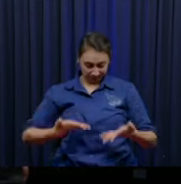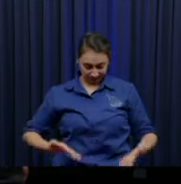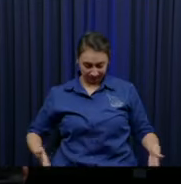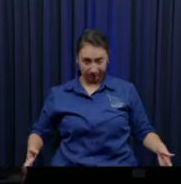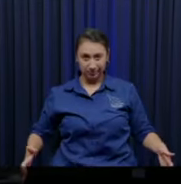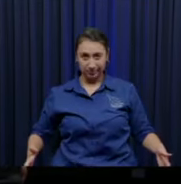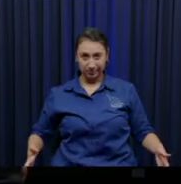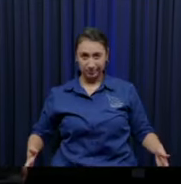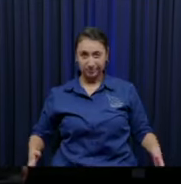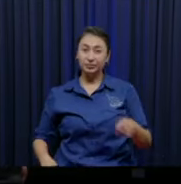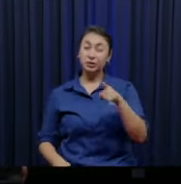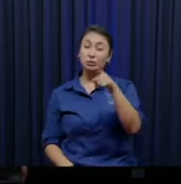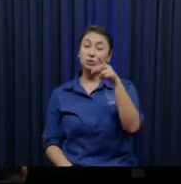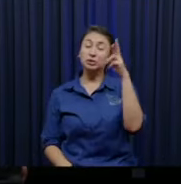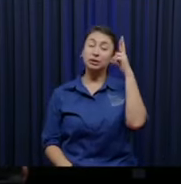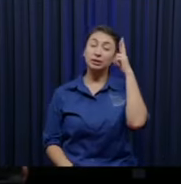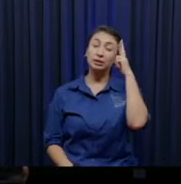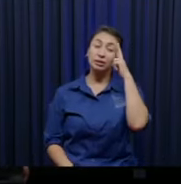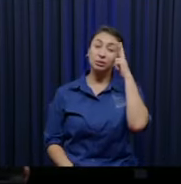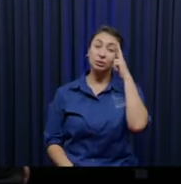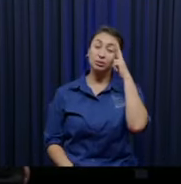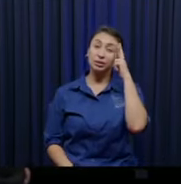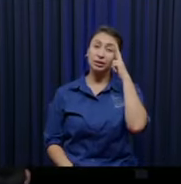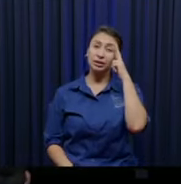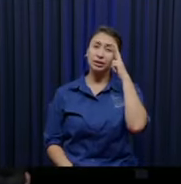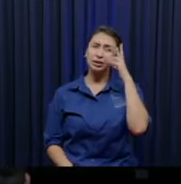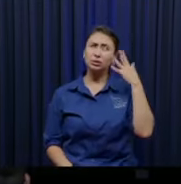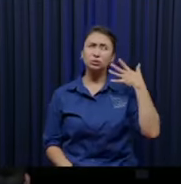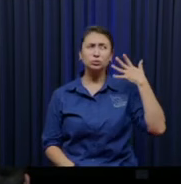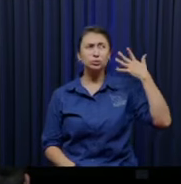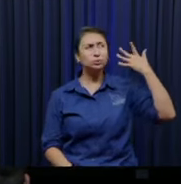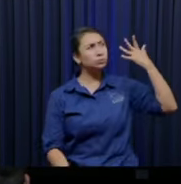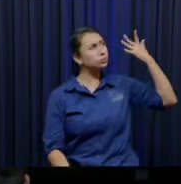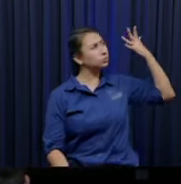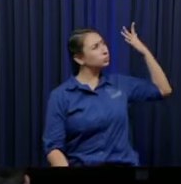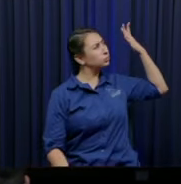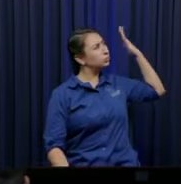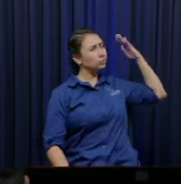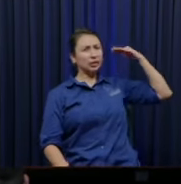¿Usted no se recuerda de lo que sucedió en uno de los zoológicos